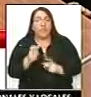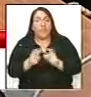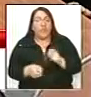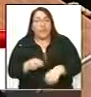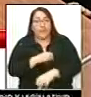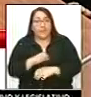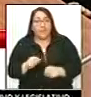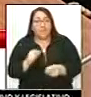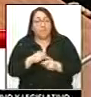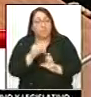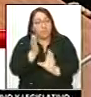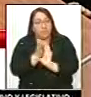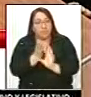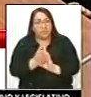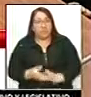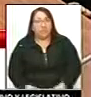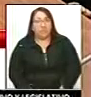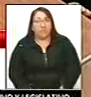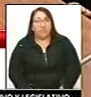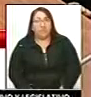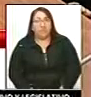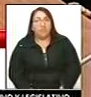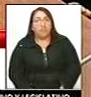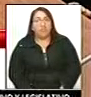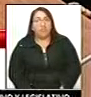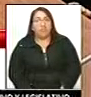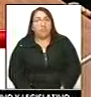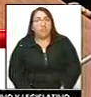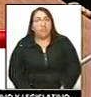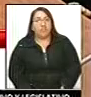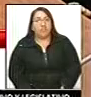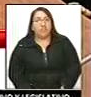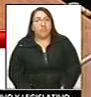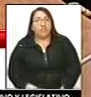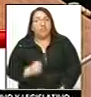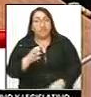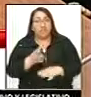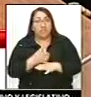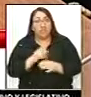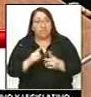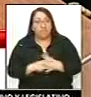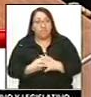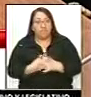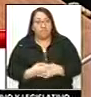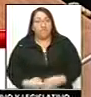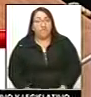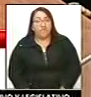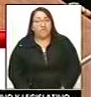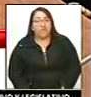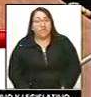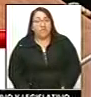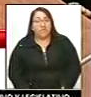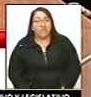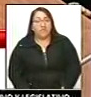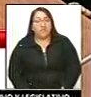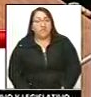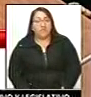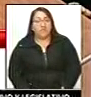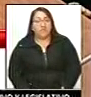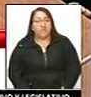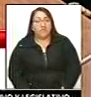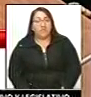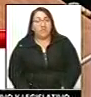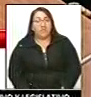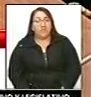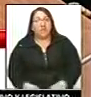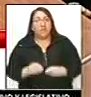profesionales de psicología, la entrega del boletín que se mencionó también al inicio, ¿no?, de la de esta mesa